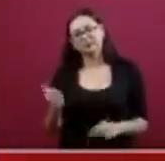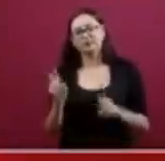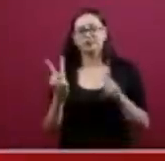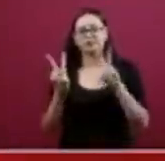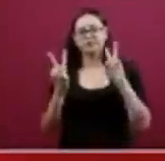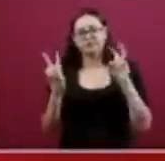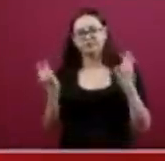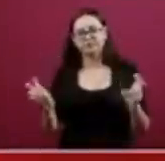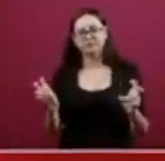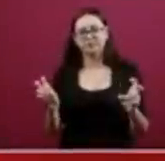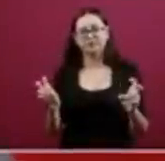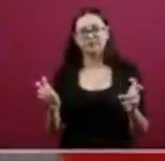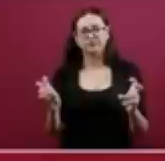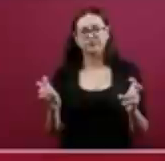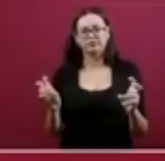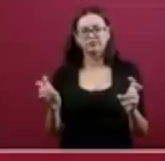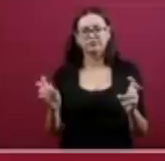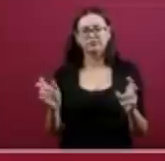Tenemos que